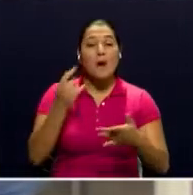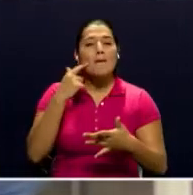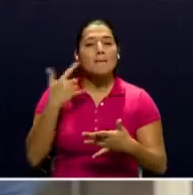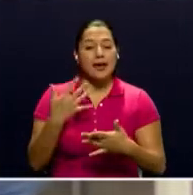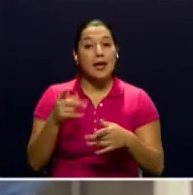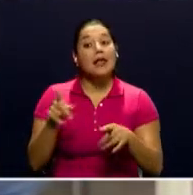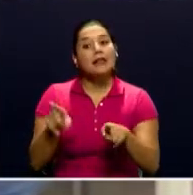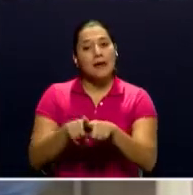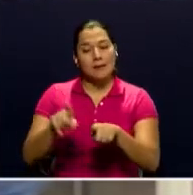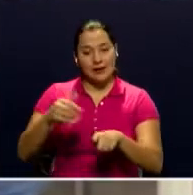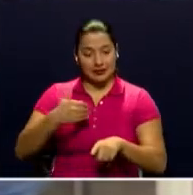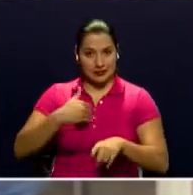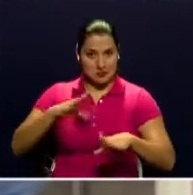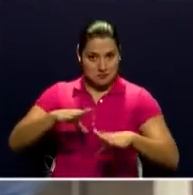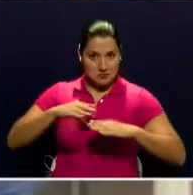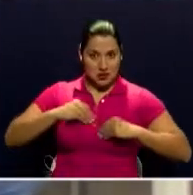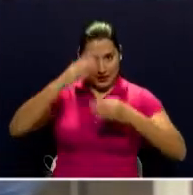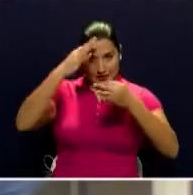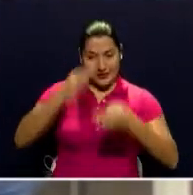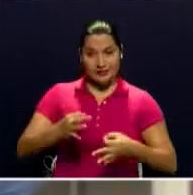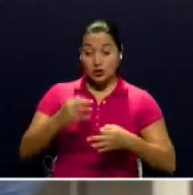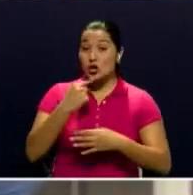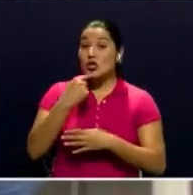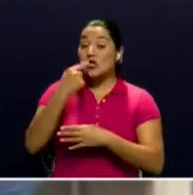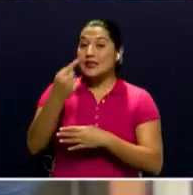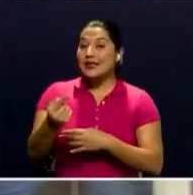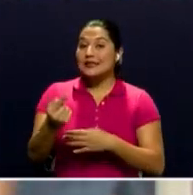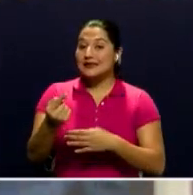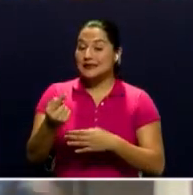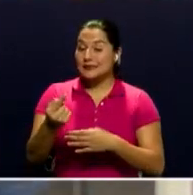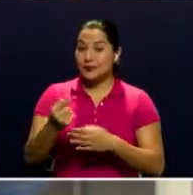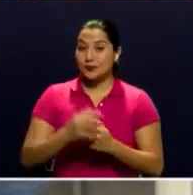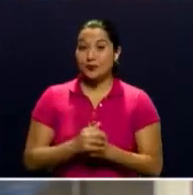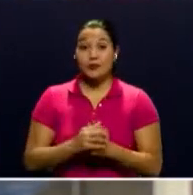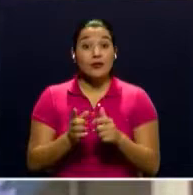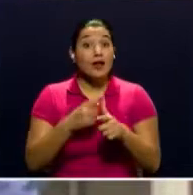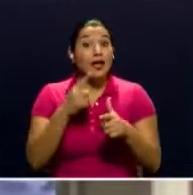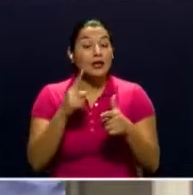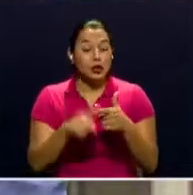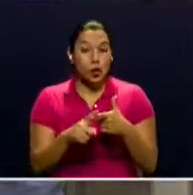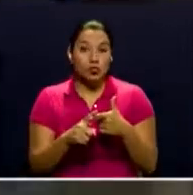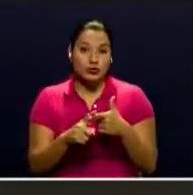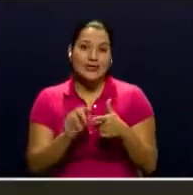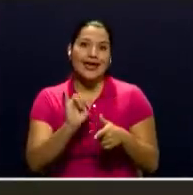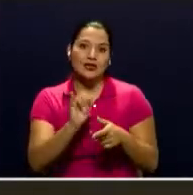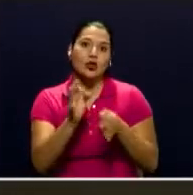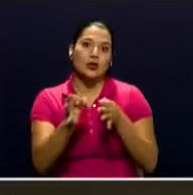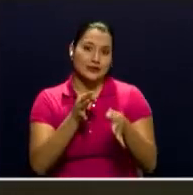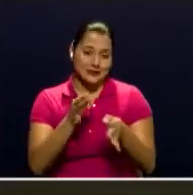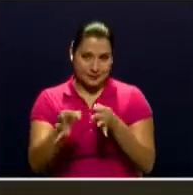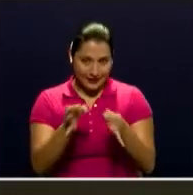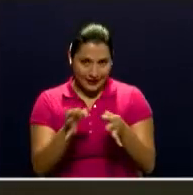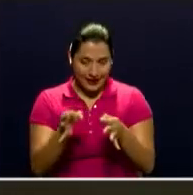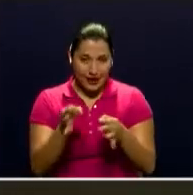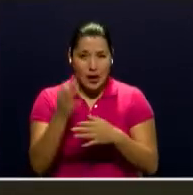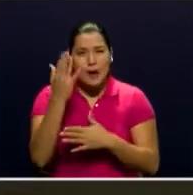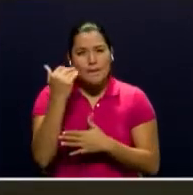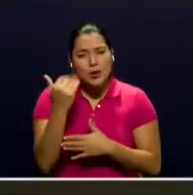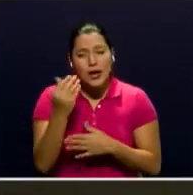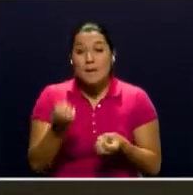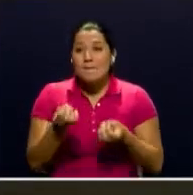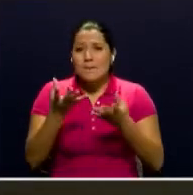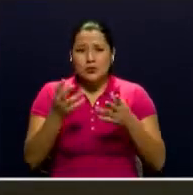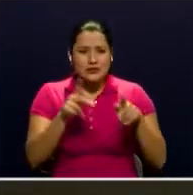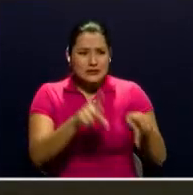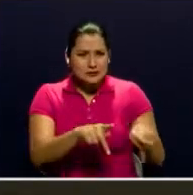que adopten la medida preventiva indicada en el párrafo anterior. Así que bueno, es parte de la aclaratoria que hay que hacer, porque